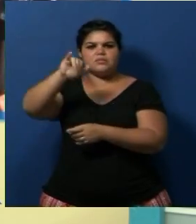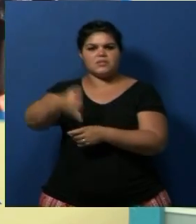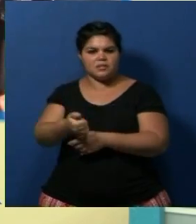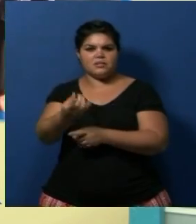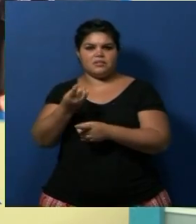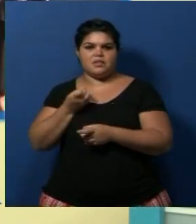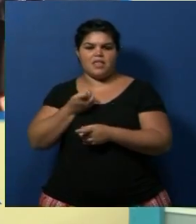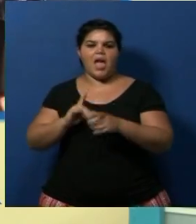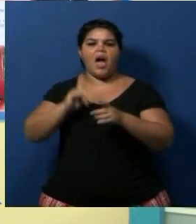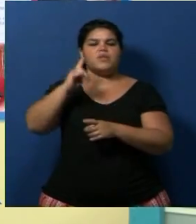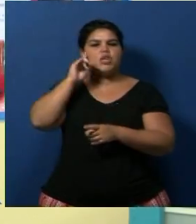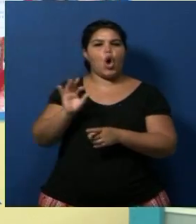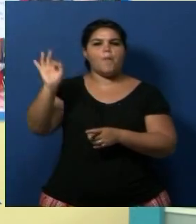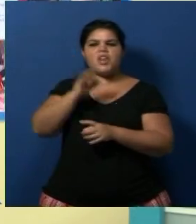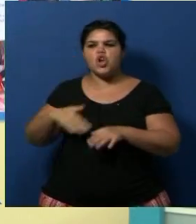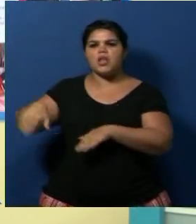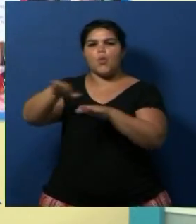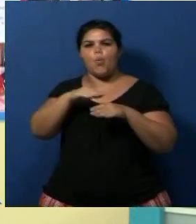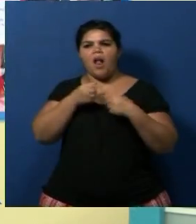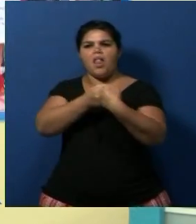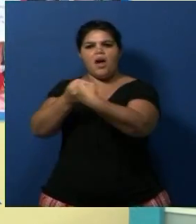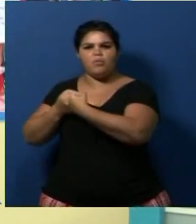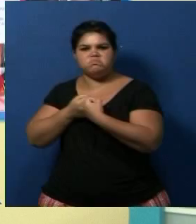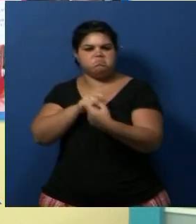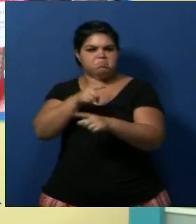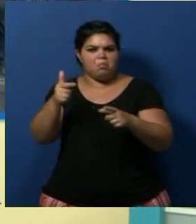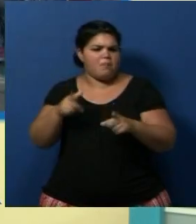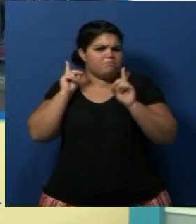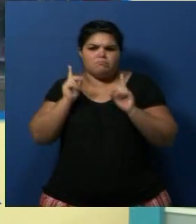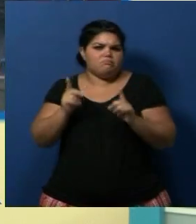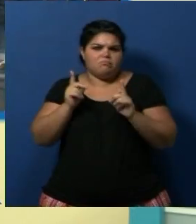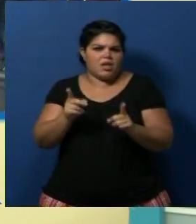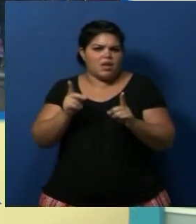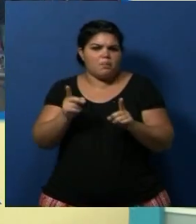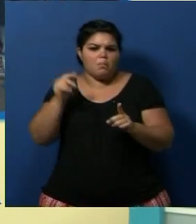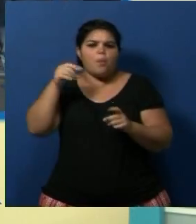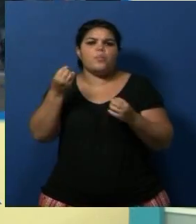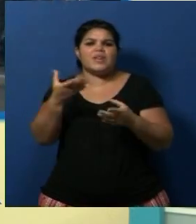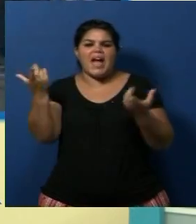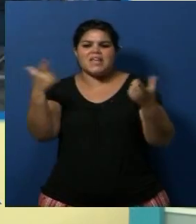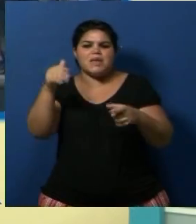a veces no sea la de las demás, por esto que estamos diciendo, ¿no? Que se vota en Asamblea, ¿no?